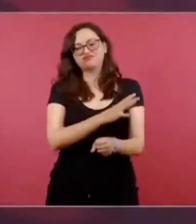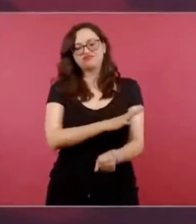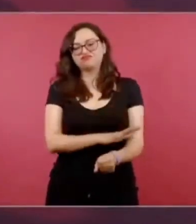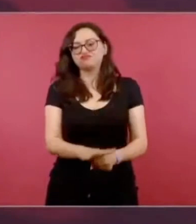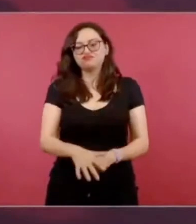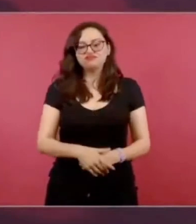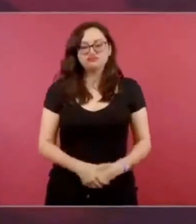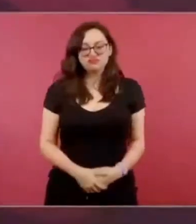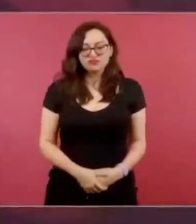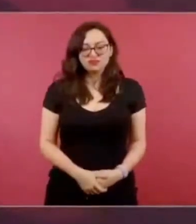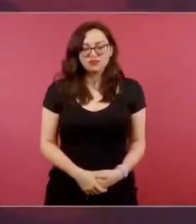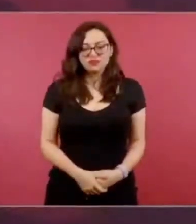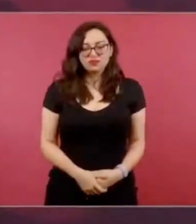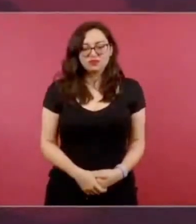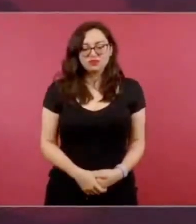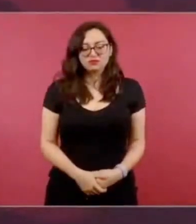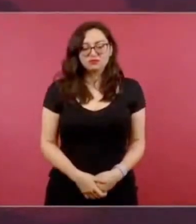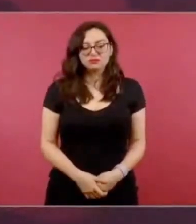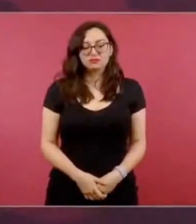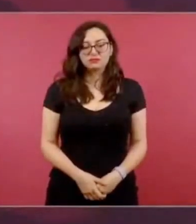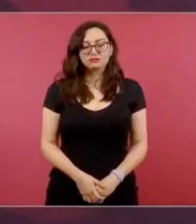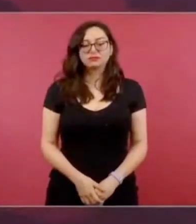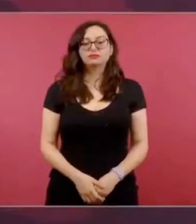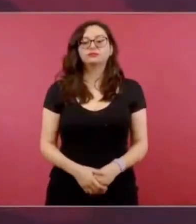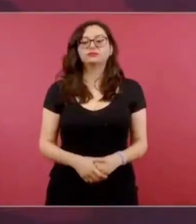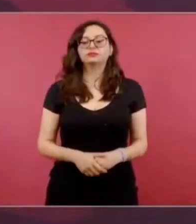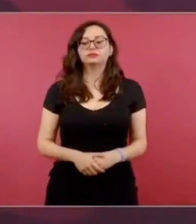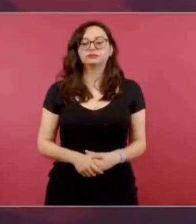El pueblo de México no va